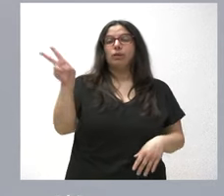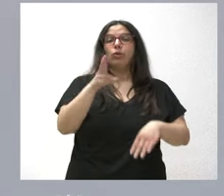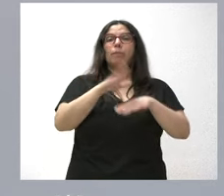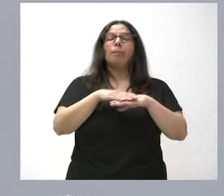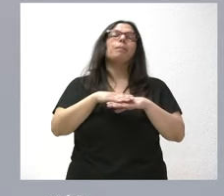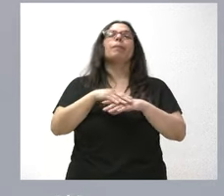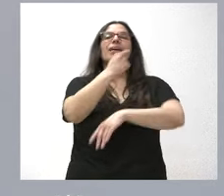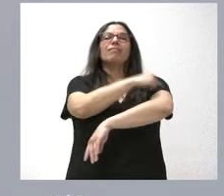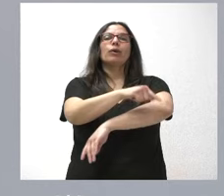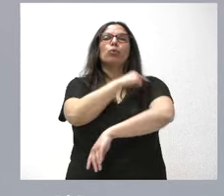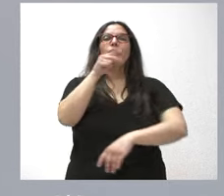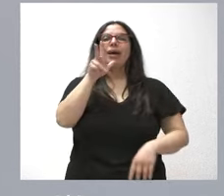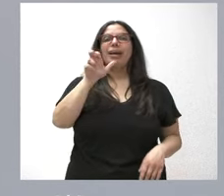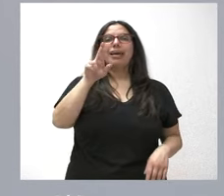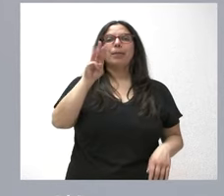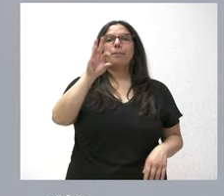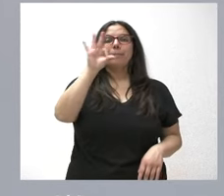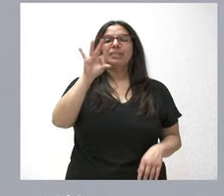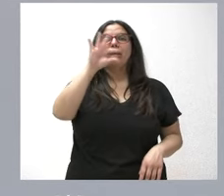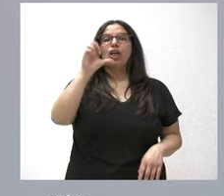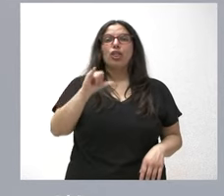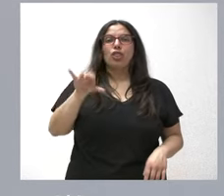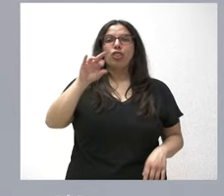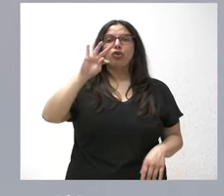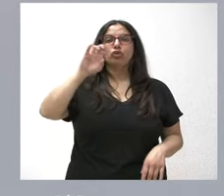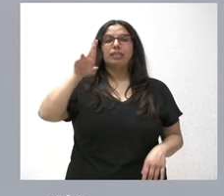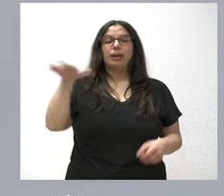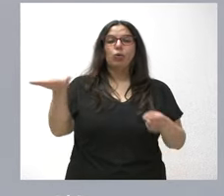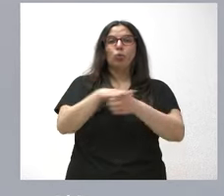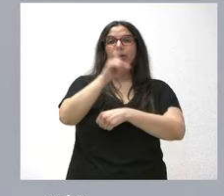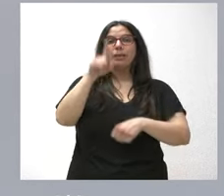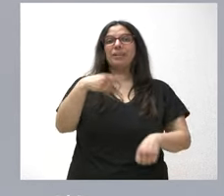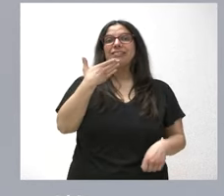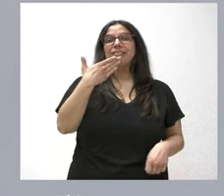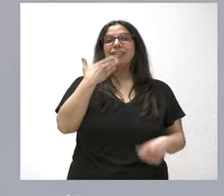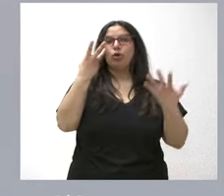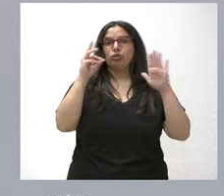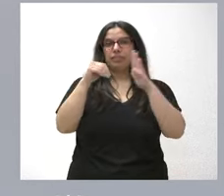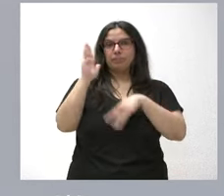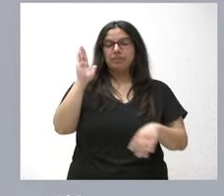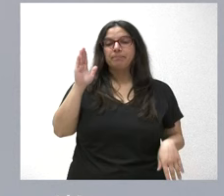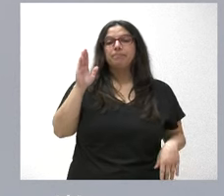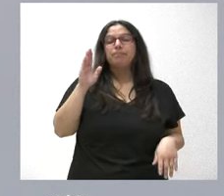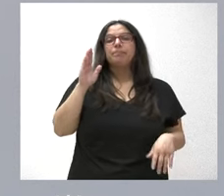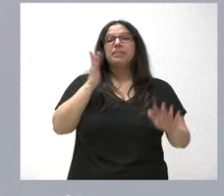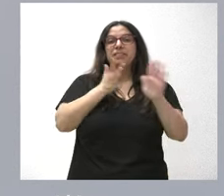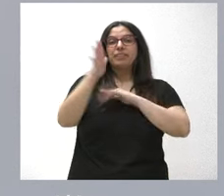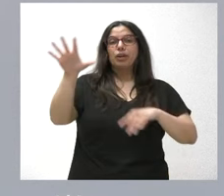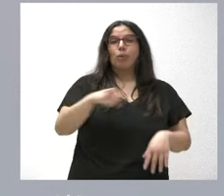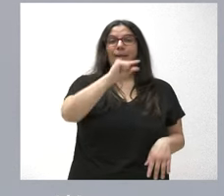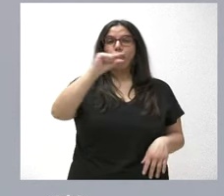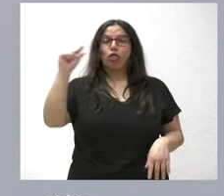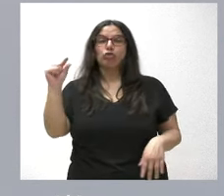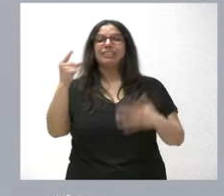herpes zóster, que este año amplía la población diana a las personas que cumplen los 80 años. Se van a adquirir 60.000 dosis de